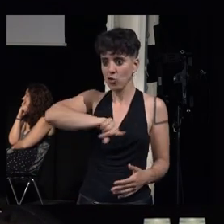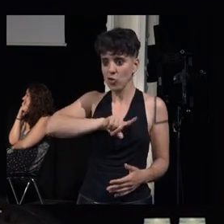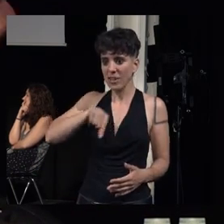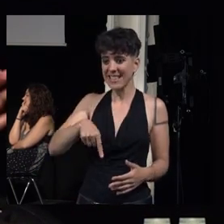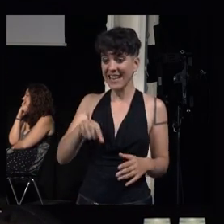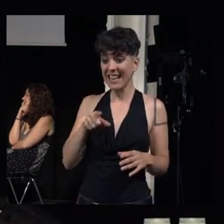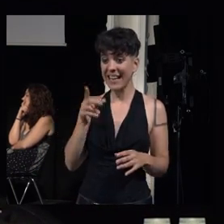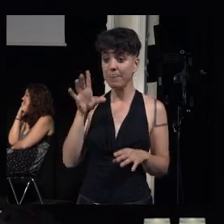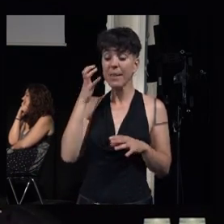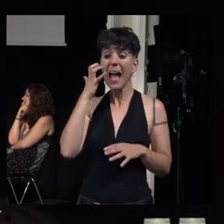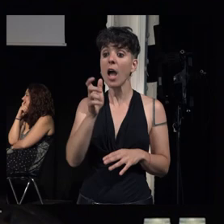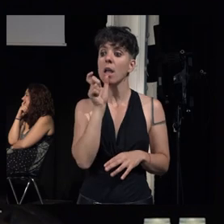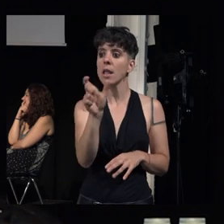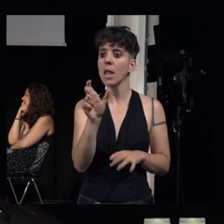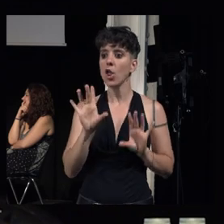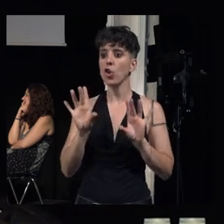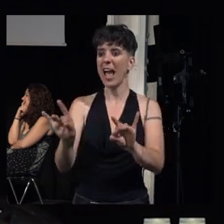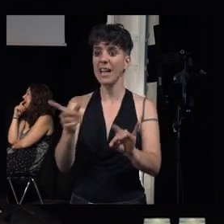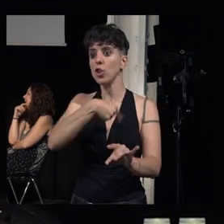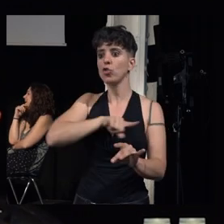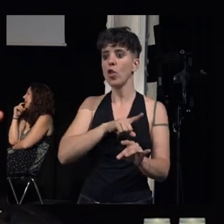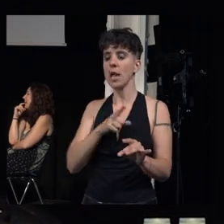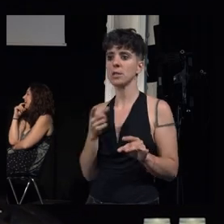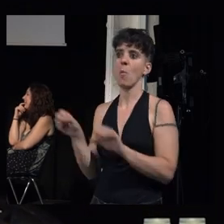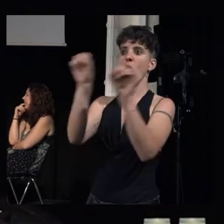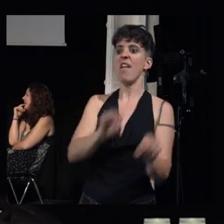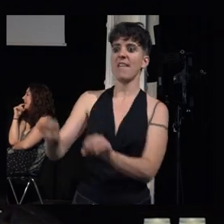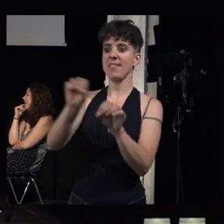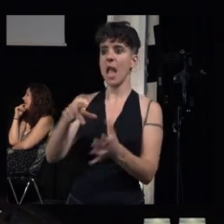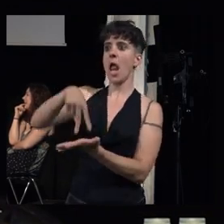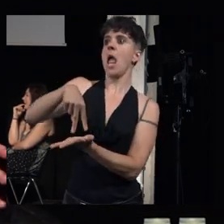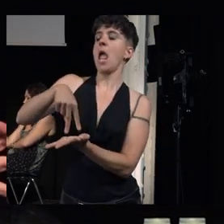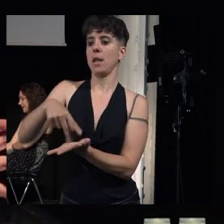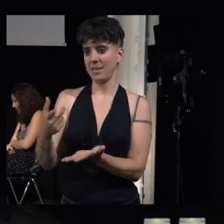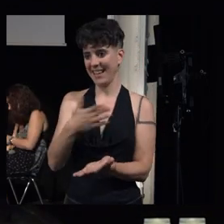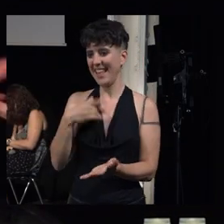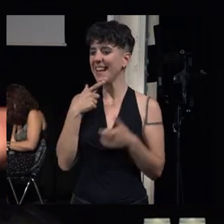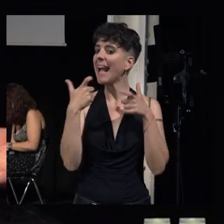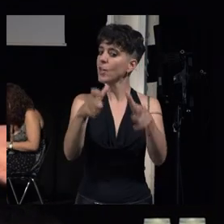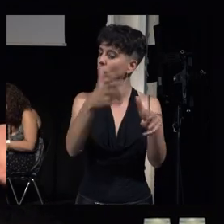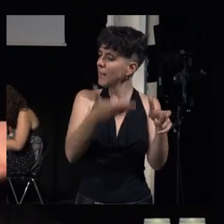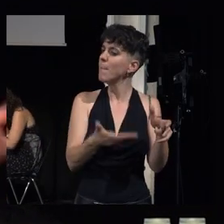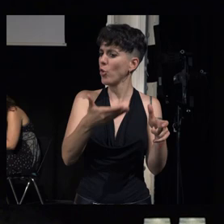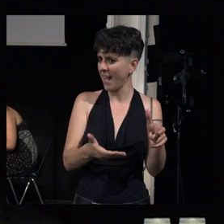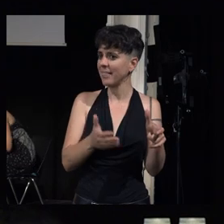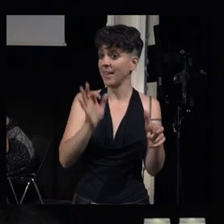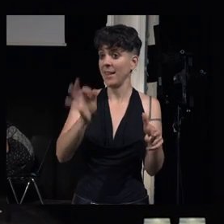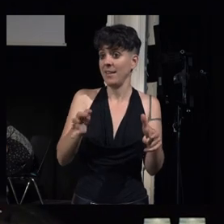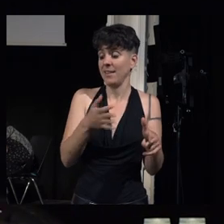han tocado el término queer y hemos salido todas a defenderlo. No, o sea, la categoría es importante. Las categorías importan.